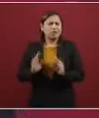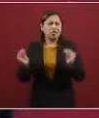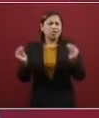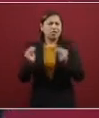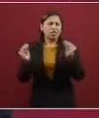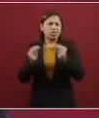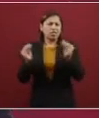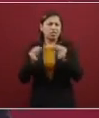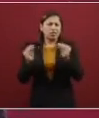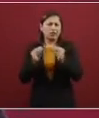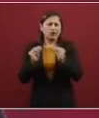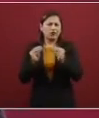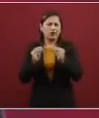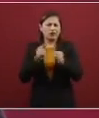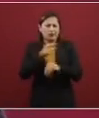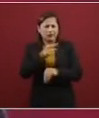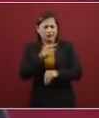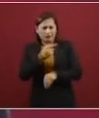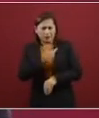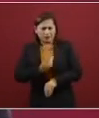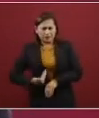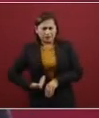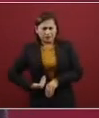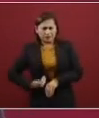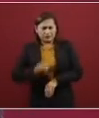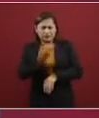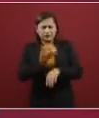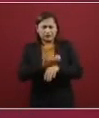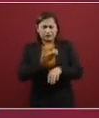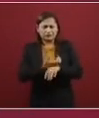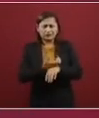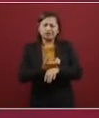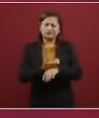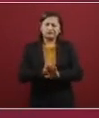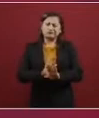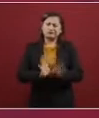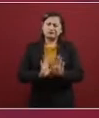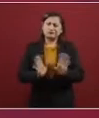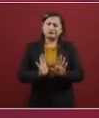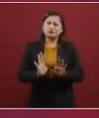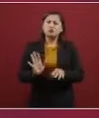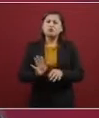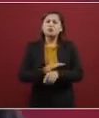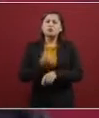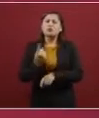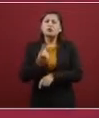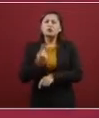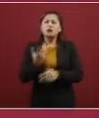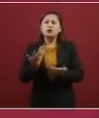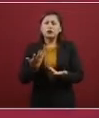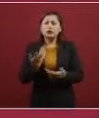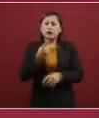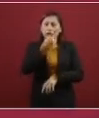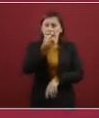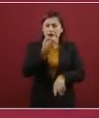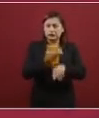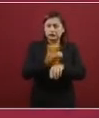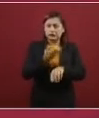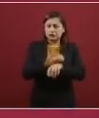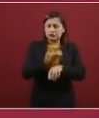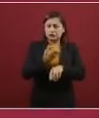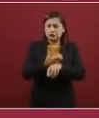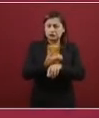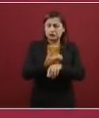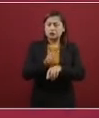con el presidente de eeuu cuando tenemos en eeuu 24 millones de